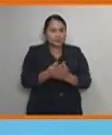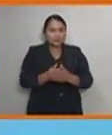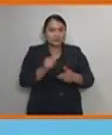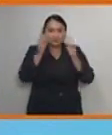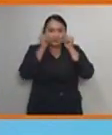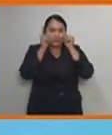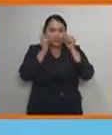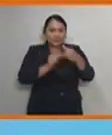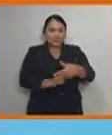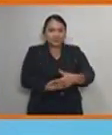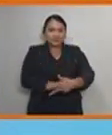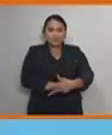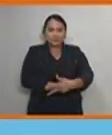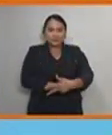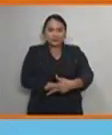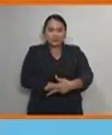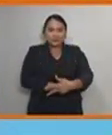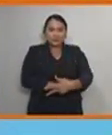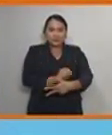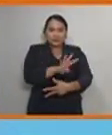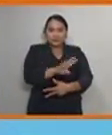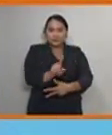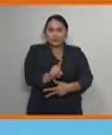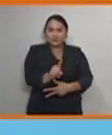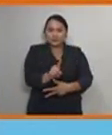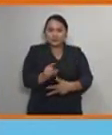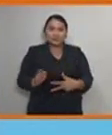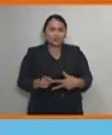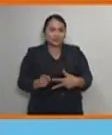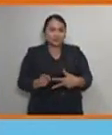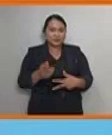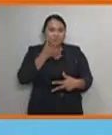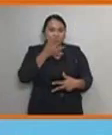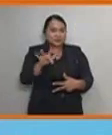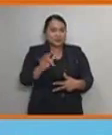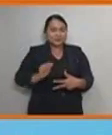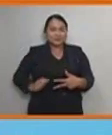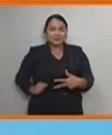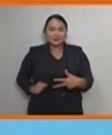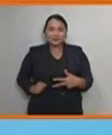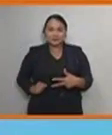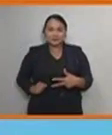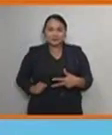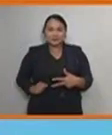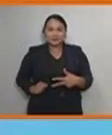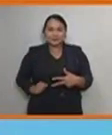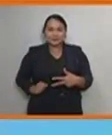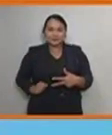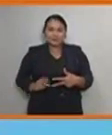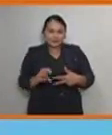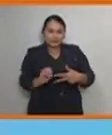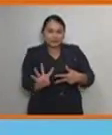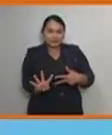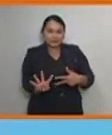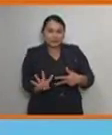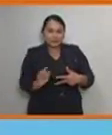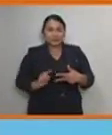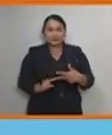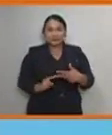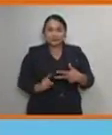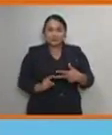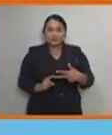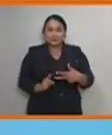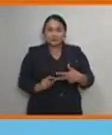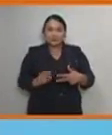atentos, porque este es el 41. Segundo número ganador, suerte, porque este es el 04. Tercer y último número